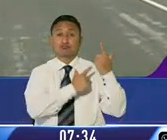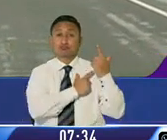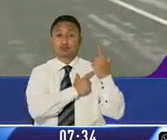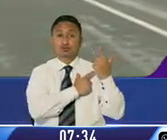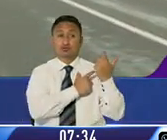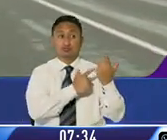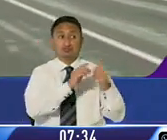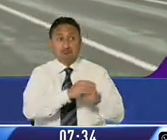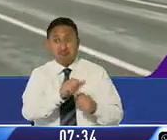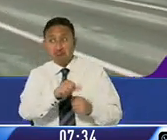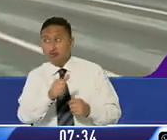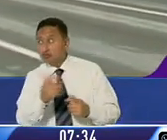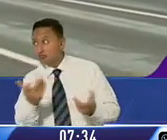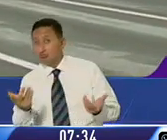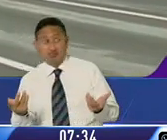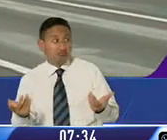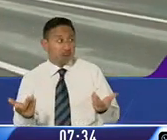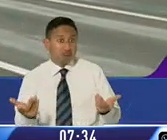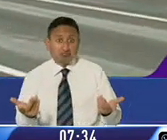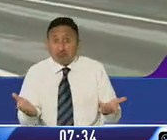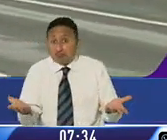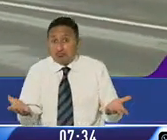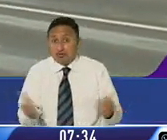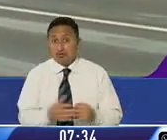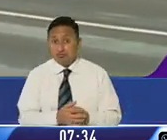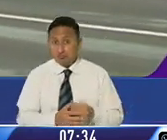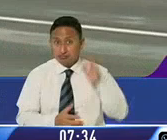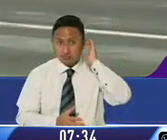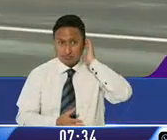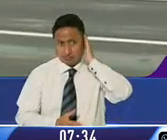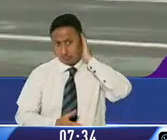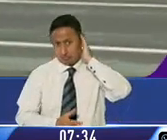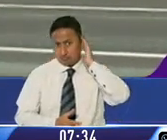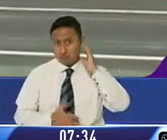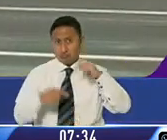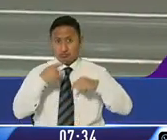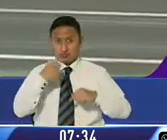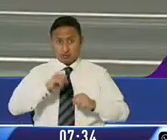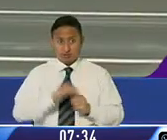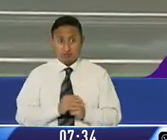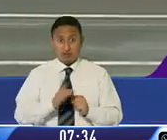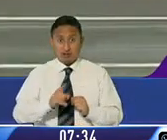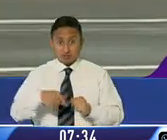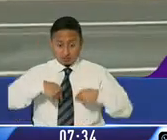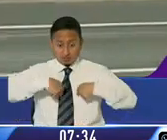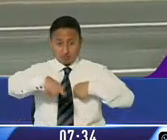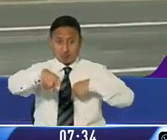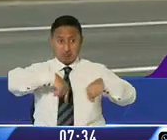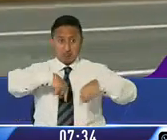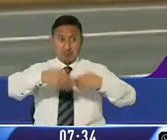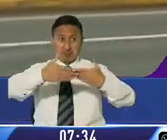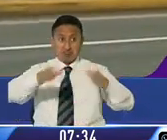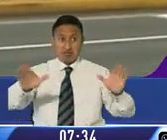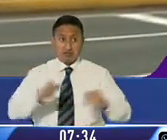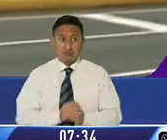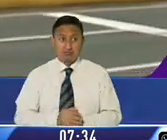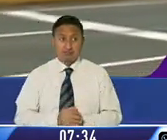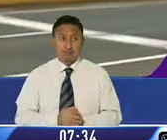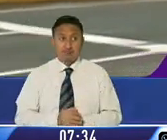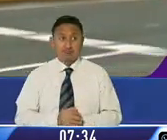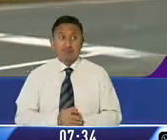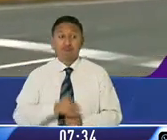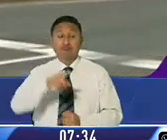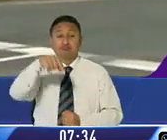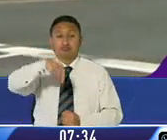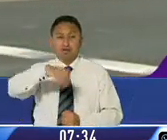no hay otro control más, no es necesario, puesto que, como les repetimos e insistimos, la vía está totalmente habilitada. Nosotros, para que